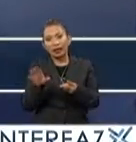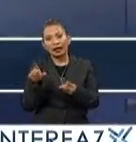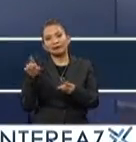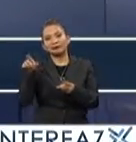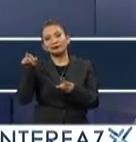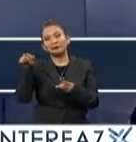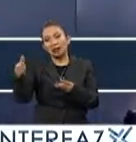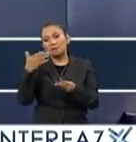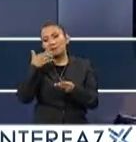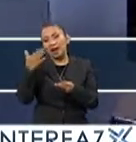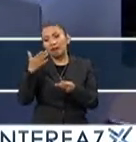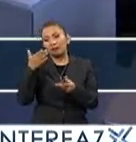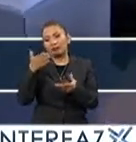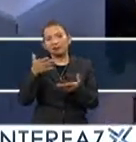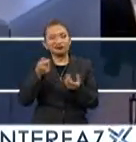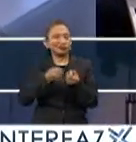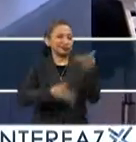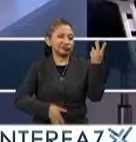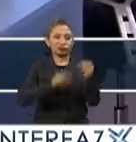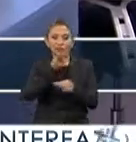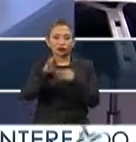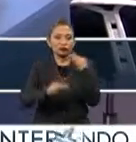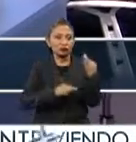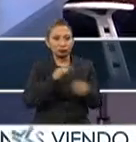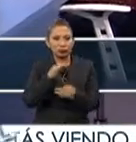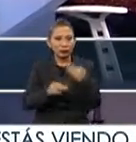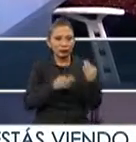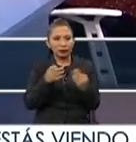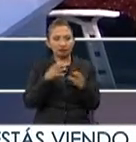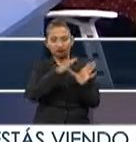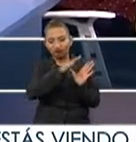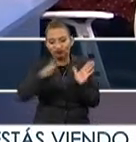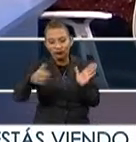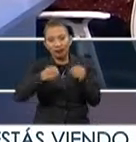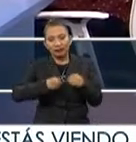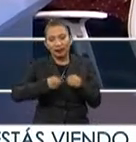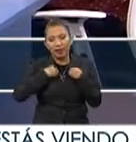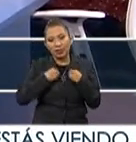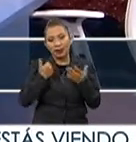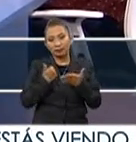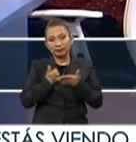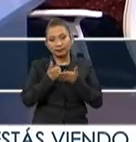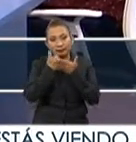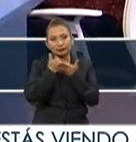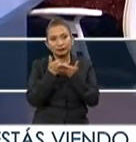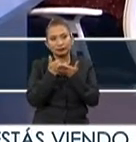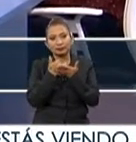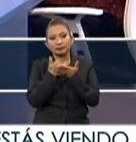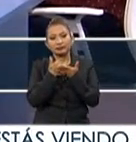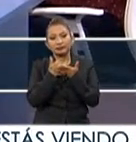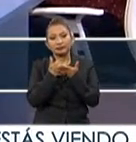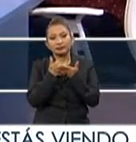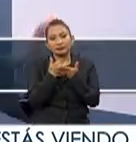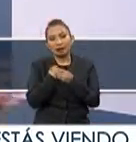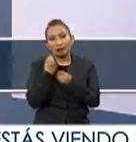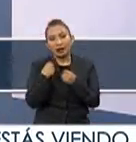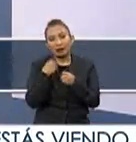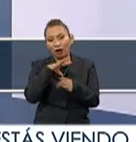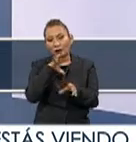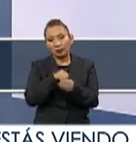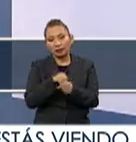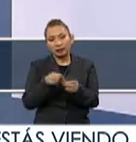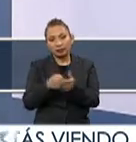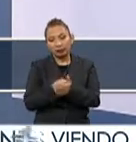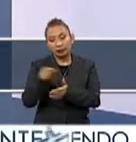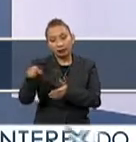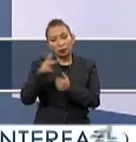accesar a un buen sistema médico, en fin, todo este aparato de vida que nos permita vivir esta vida plenamente,